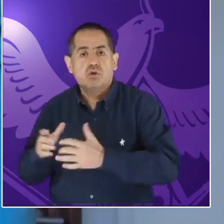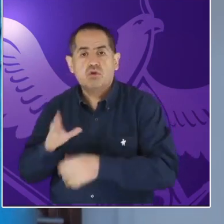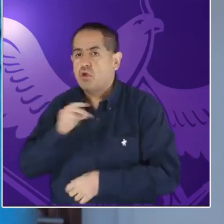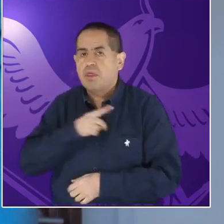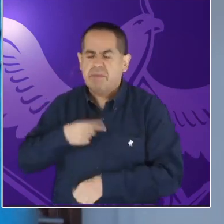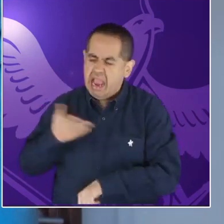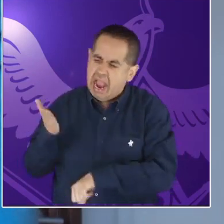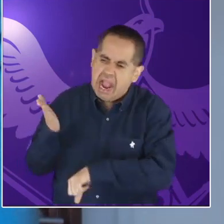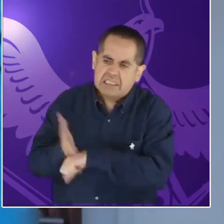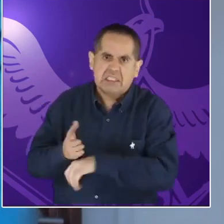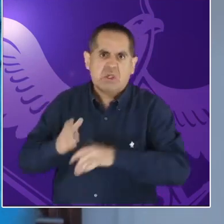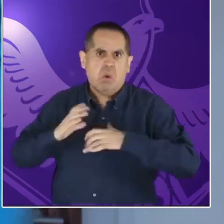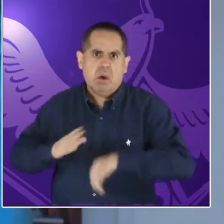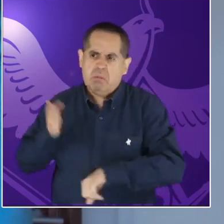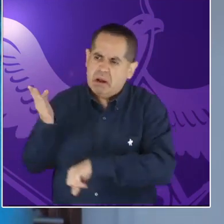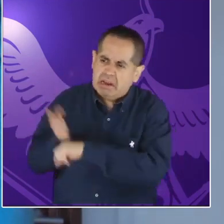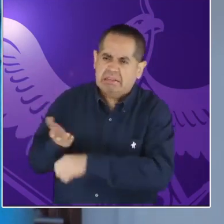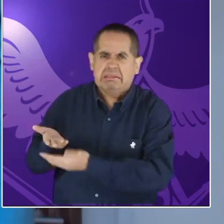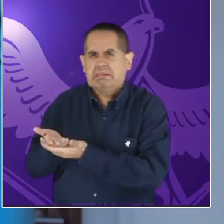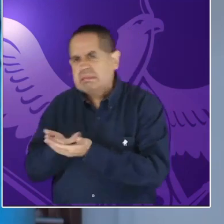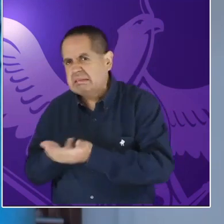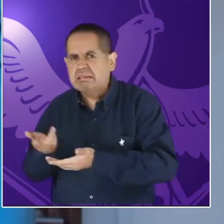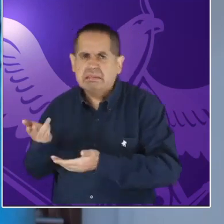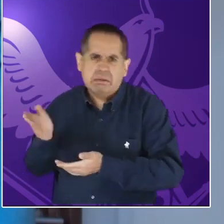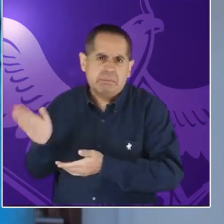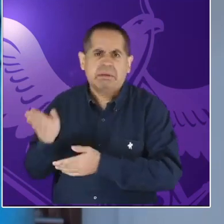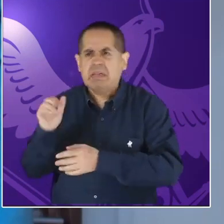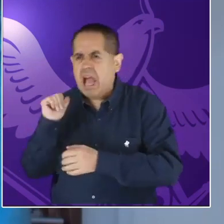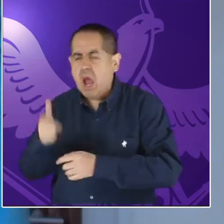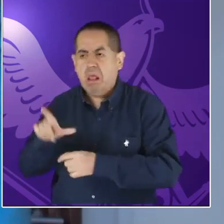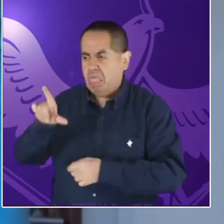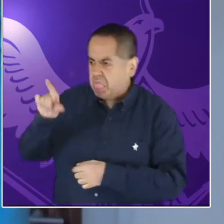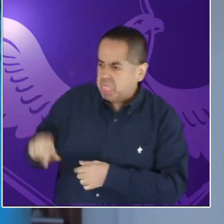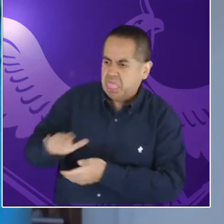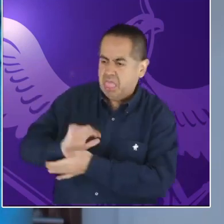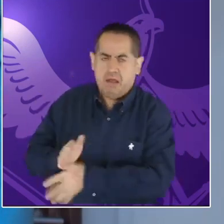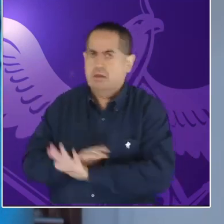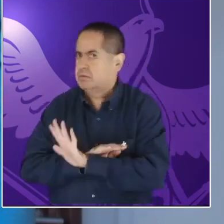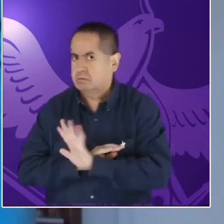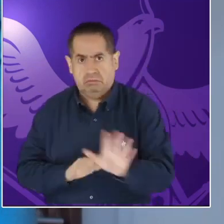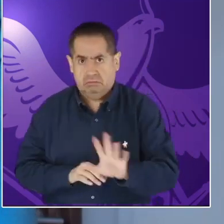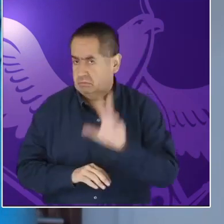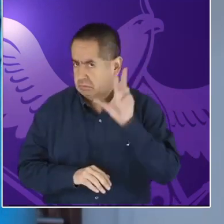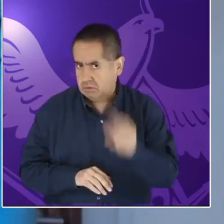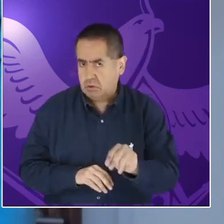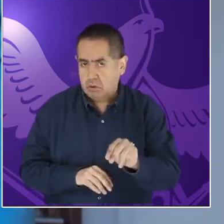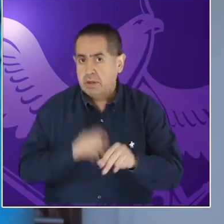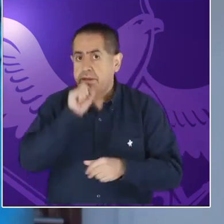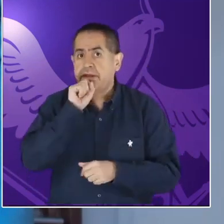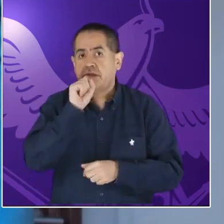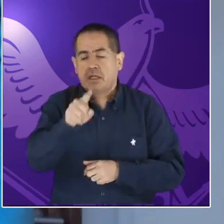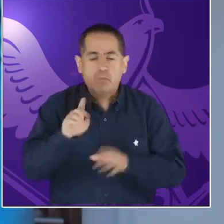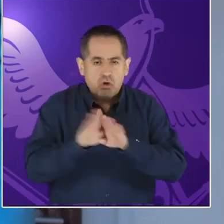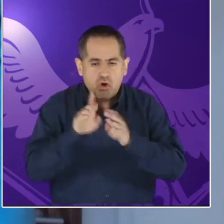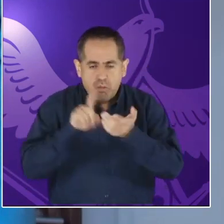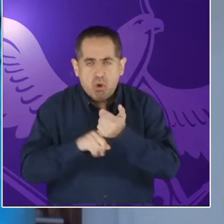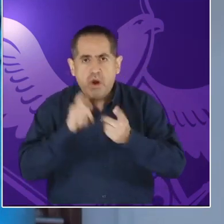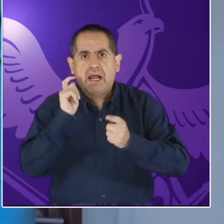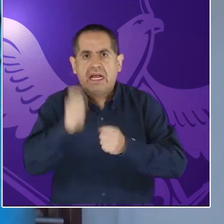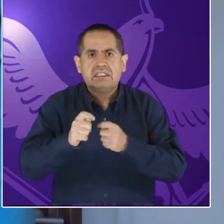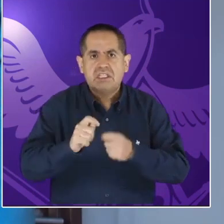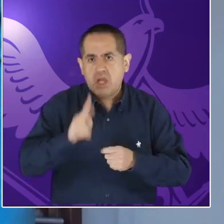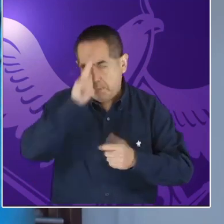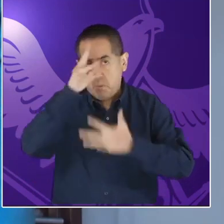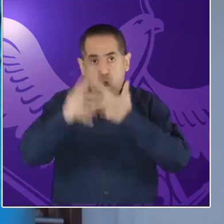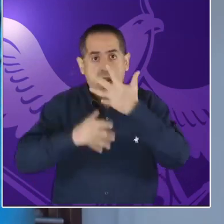los castigos corporales y otras formas de castigos crueles o degradantes de 2006, y por el estudio sobre